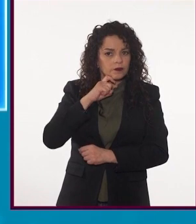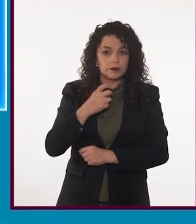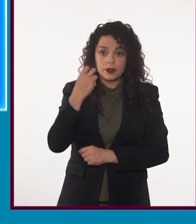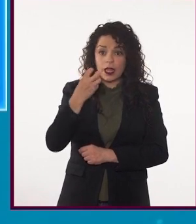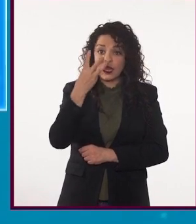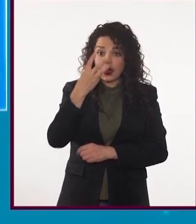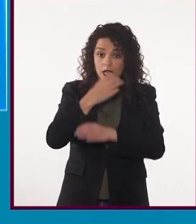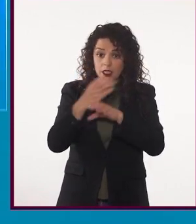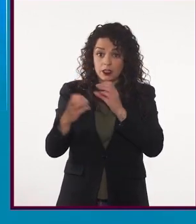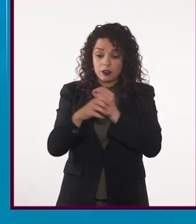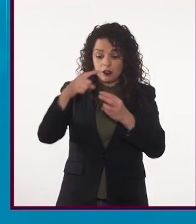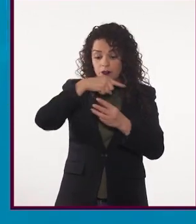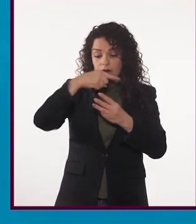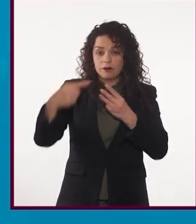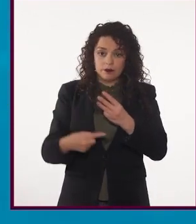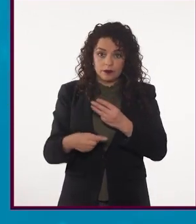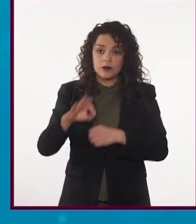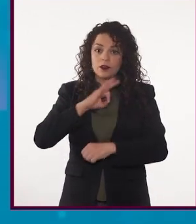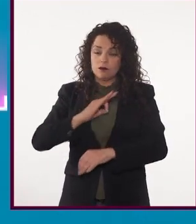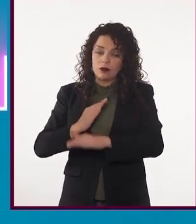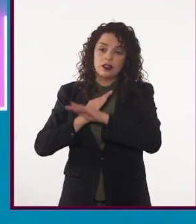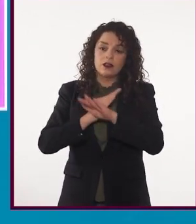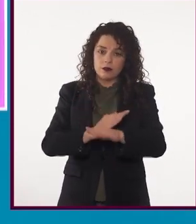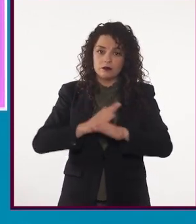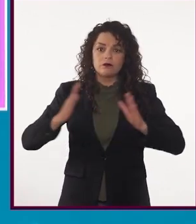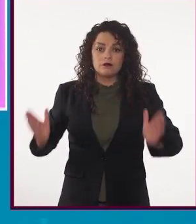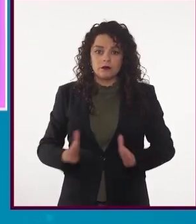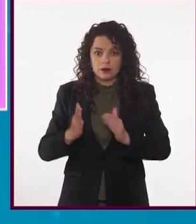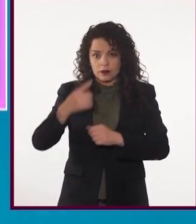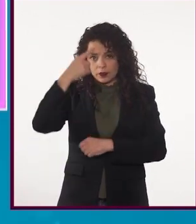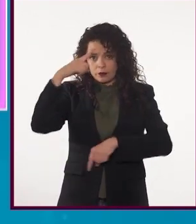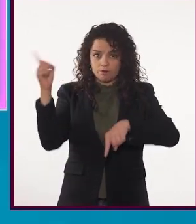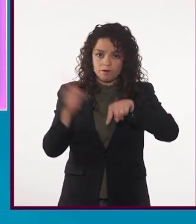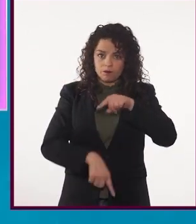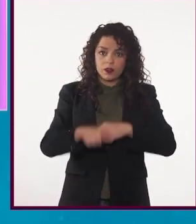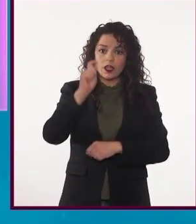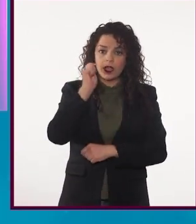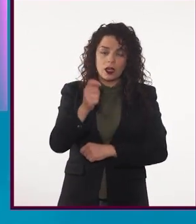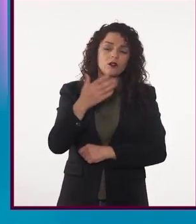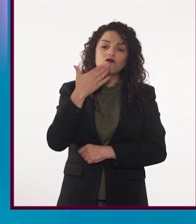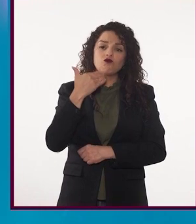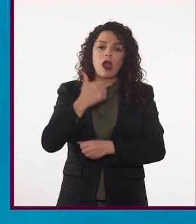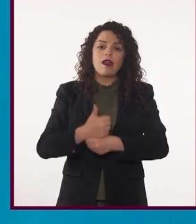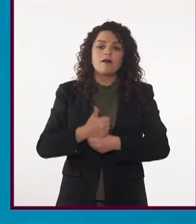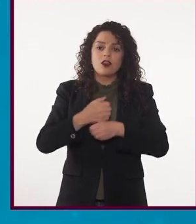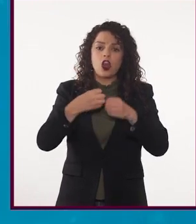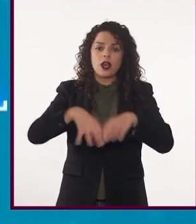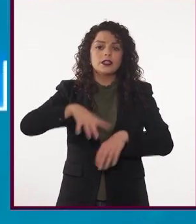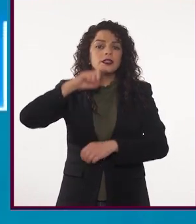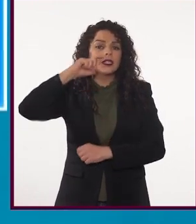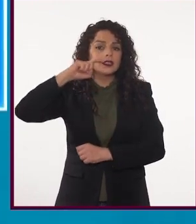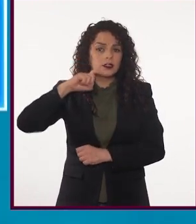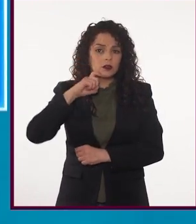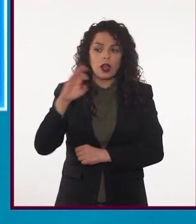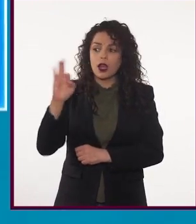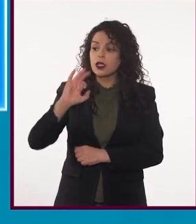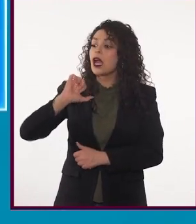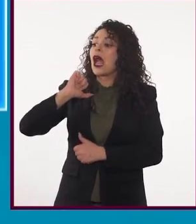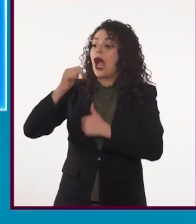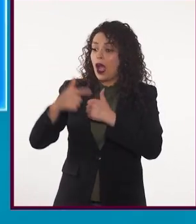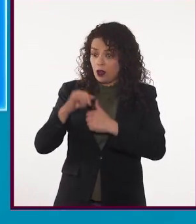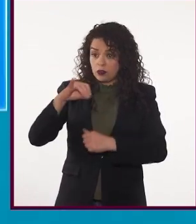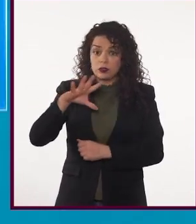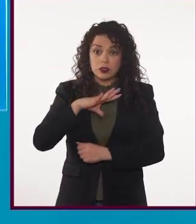tres acciones son preventivas, es decir, promueven y procuran evitar que ocurra la violencia sexual. Si a pesar de